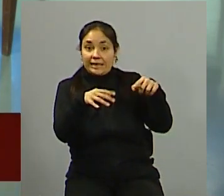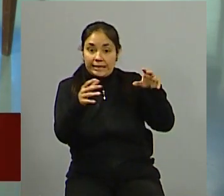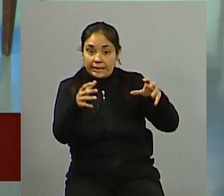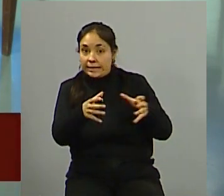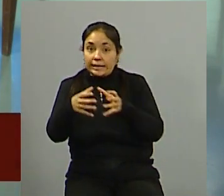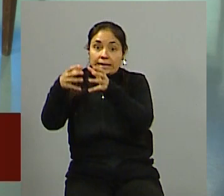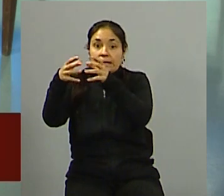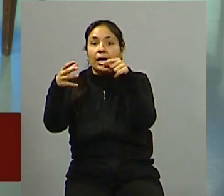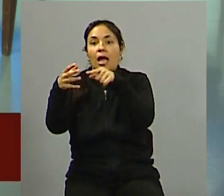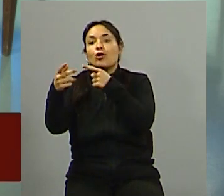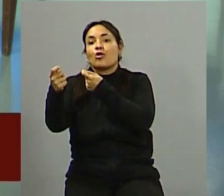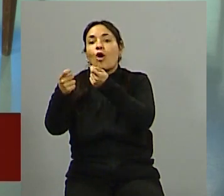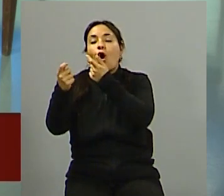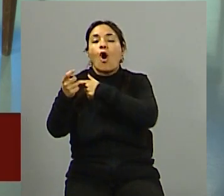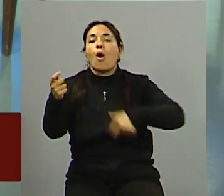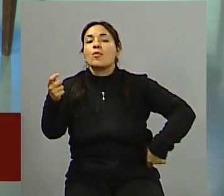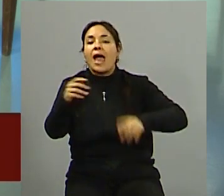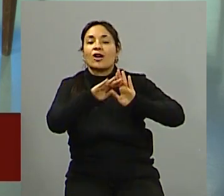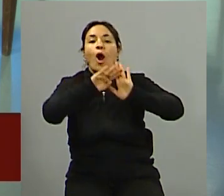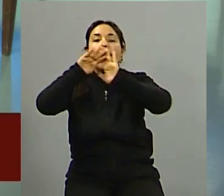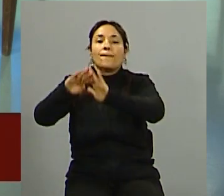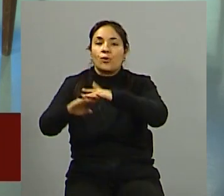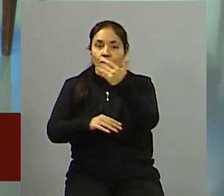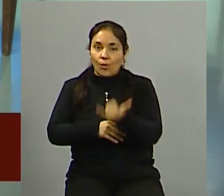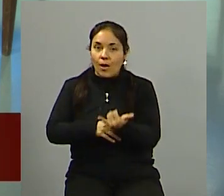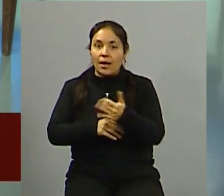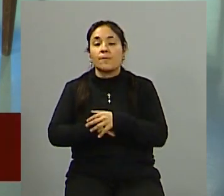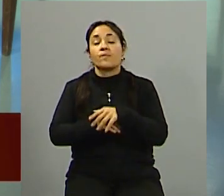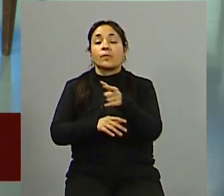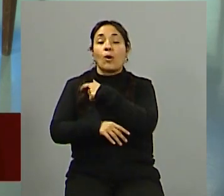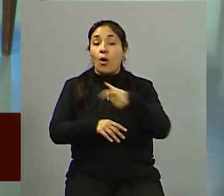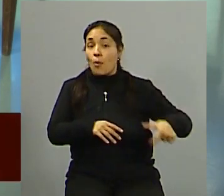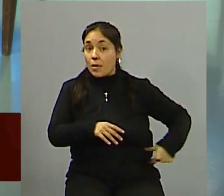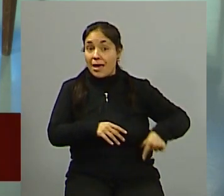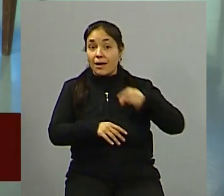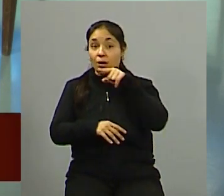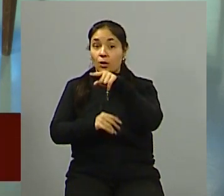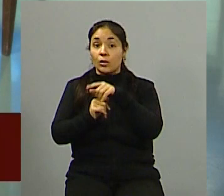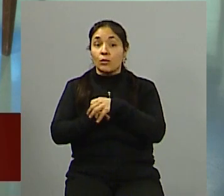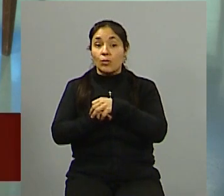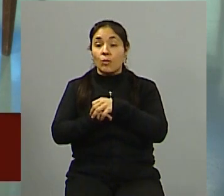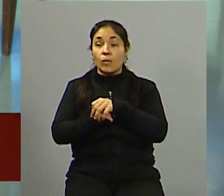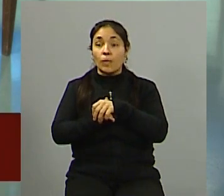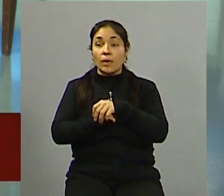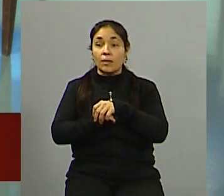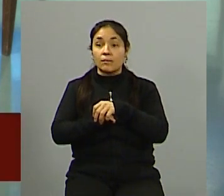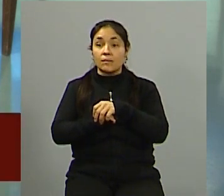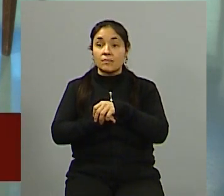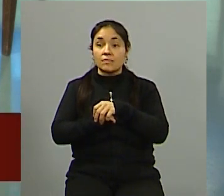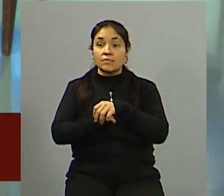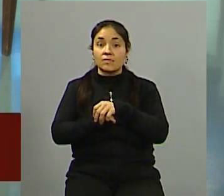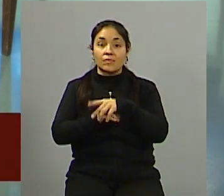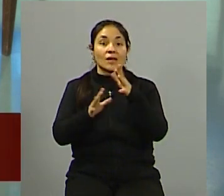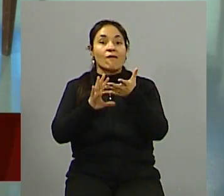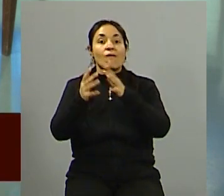gobernabilidad suficiente. Va a tener el apoyo suficiente. Exactamente. Sería, ¿no? Y una gobernabilidad que es la resultante de